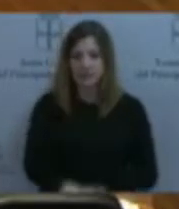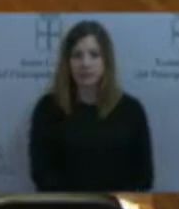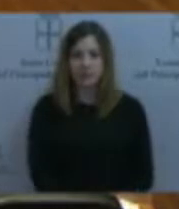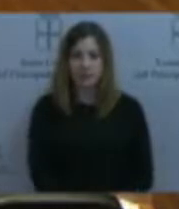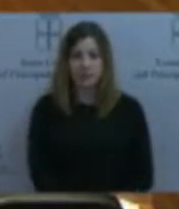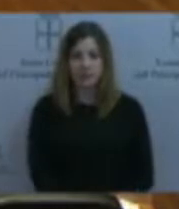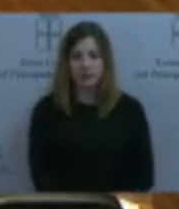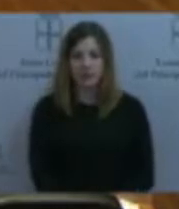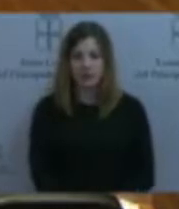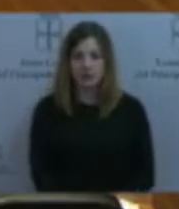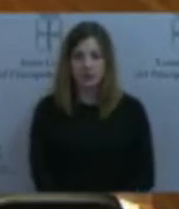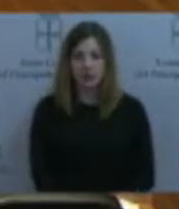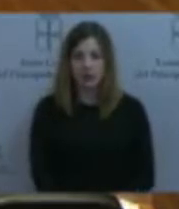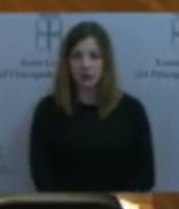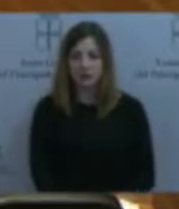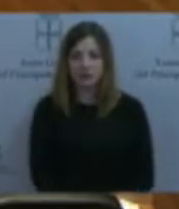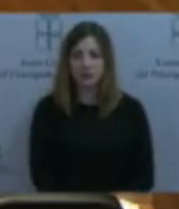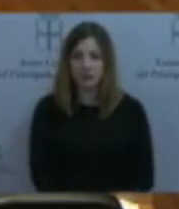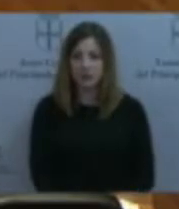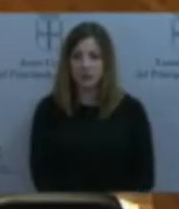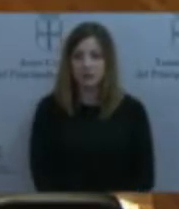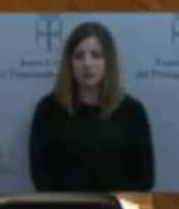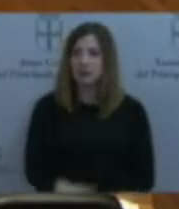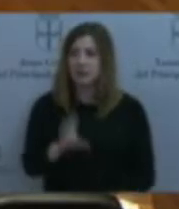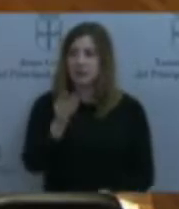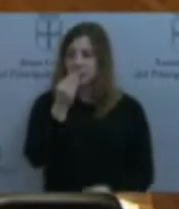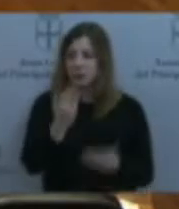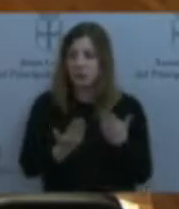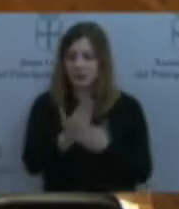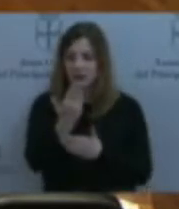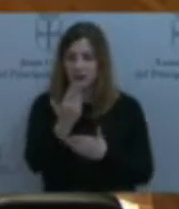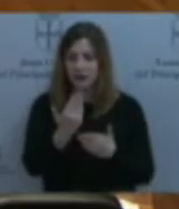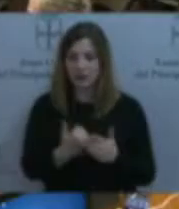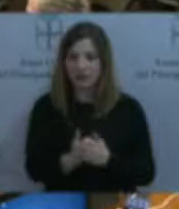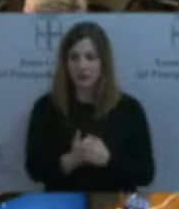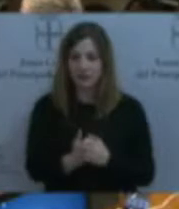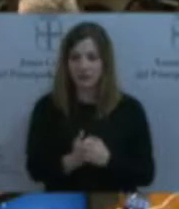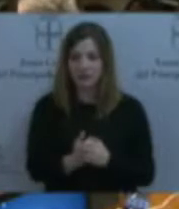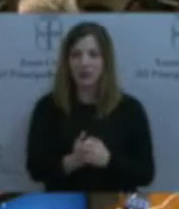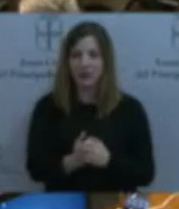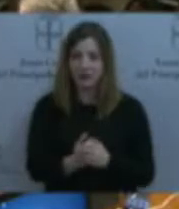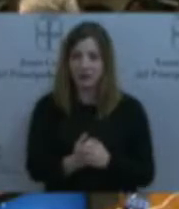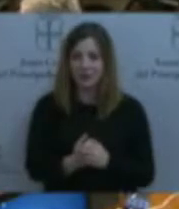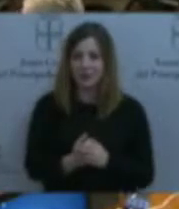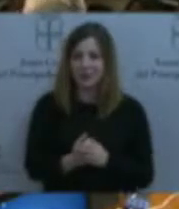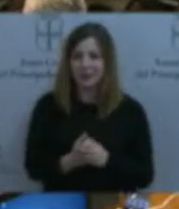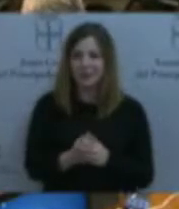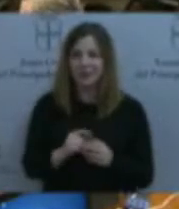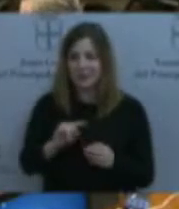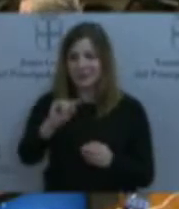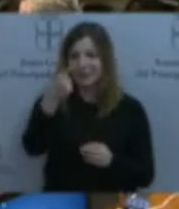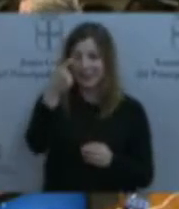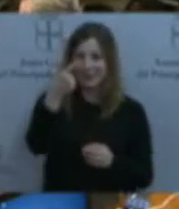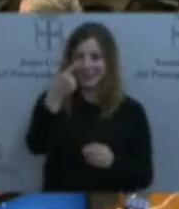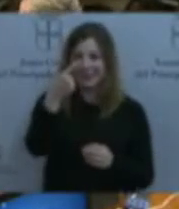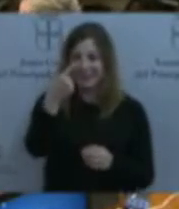Sí, presidente, señoría, buenos días. En primer lugar, tal como estaba formulada la pregunta,